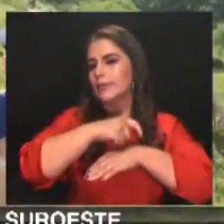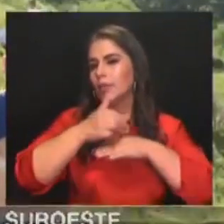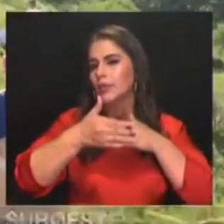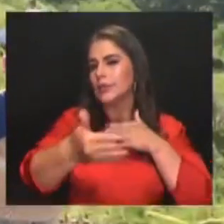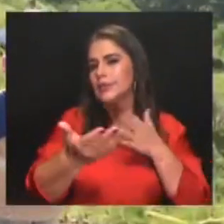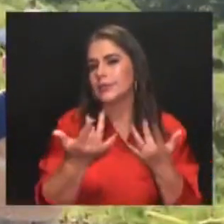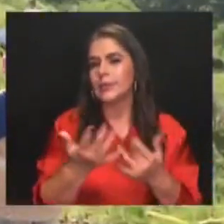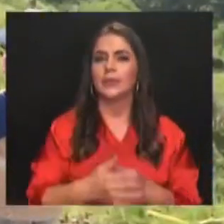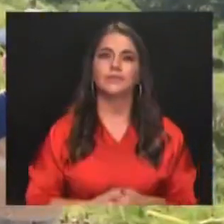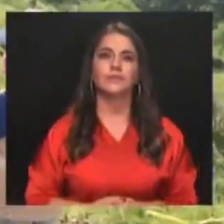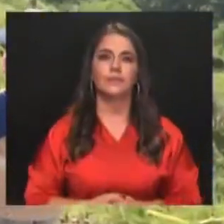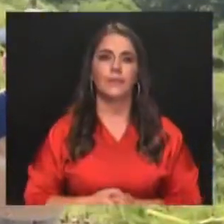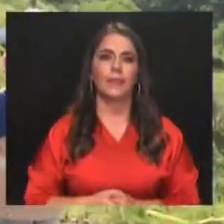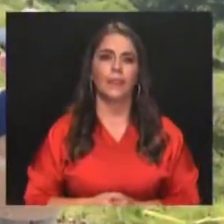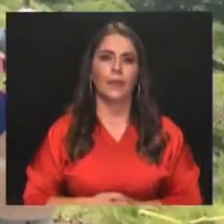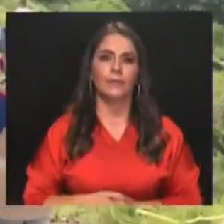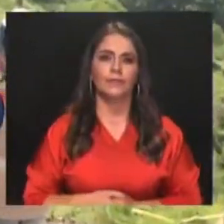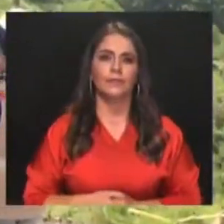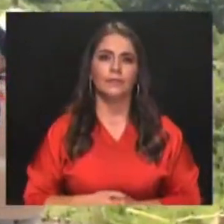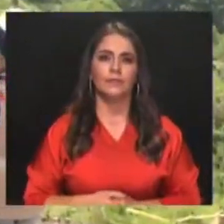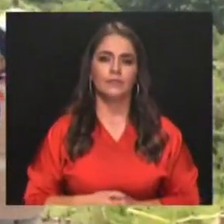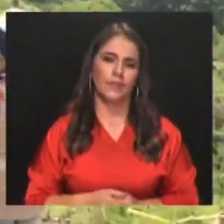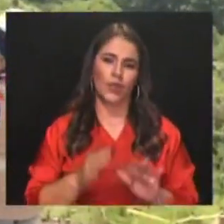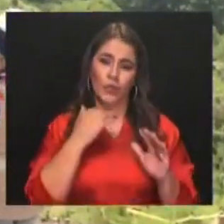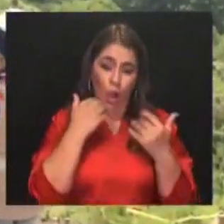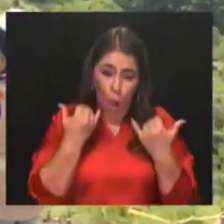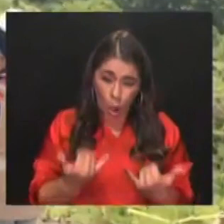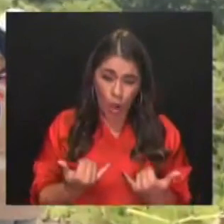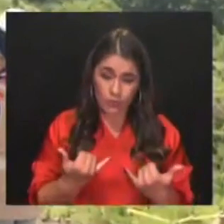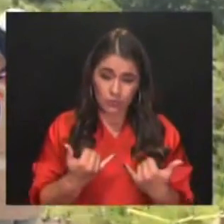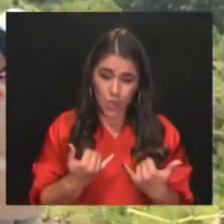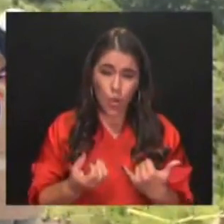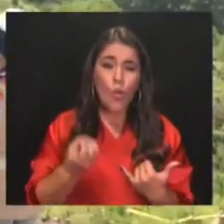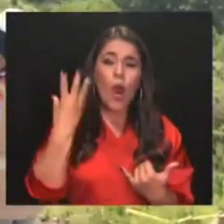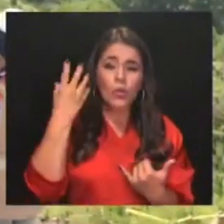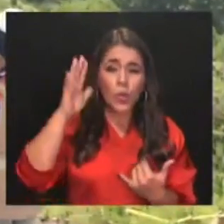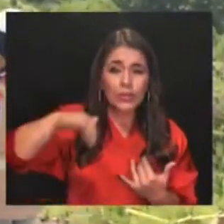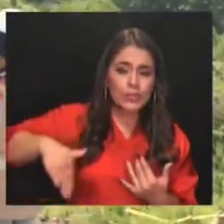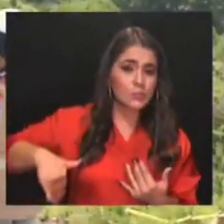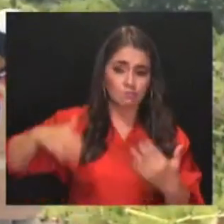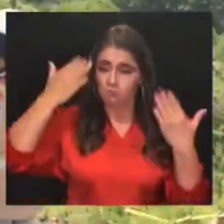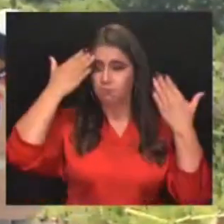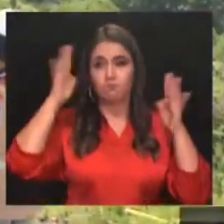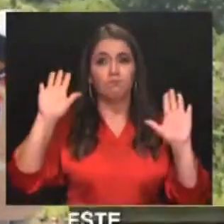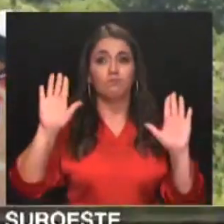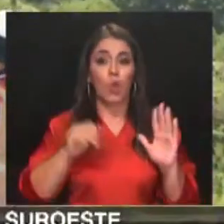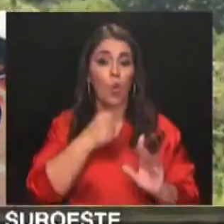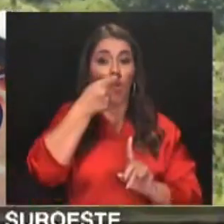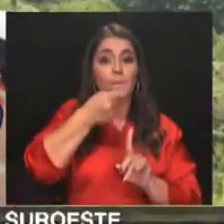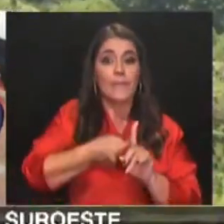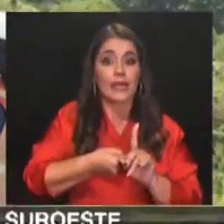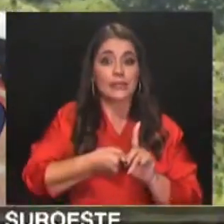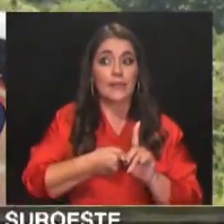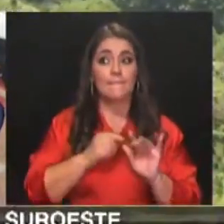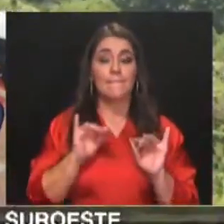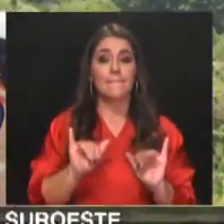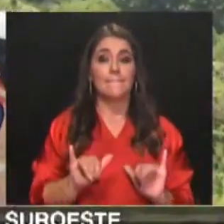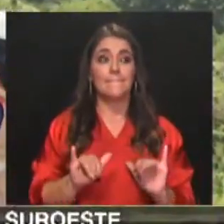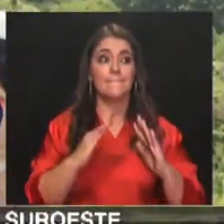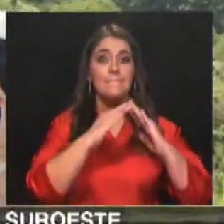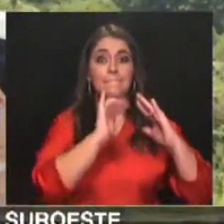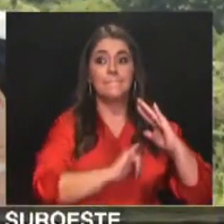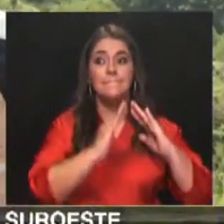retraso realmente lo vamos a poder evaluar un poco después. Un mes quietos, llevamos un mes